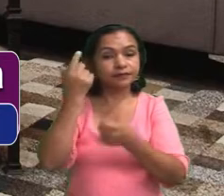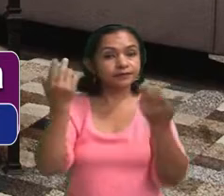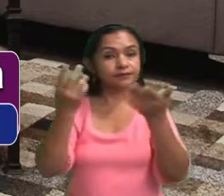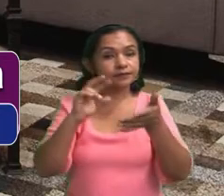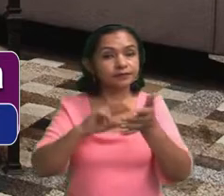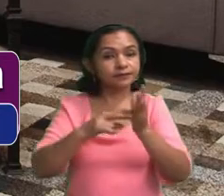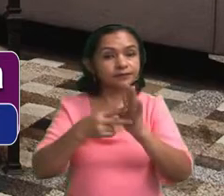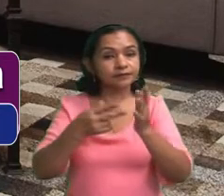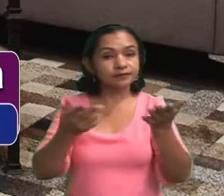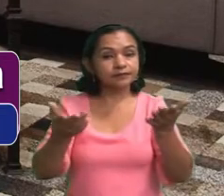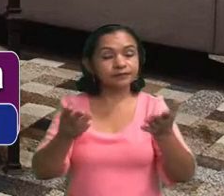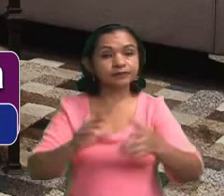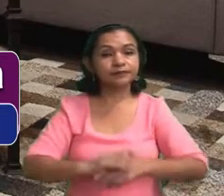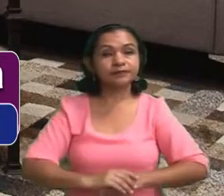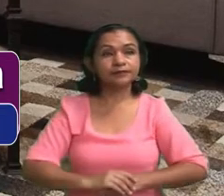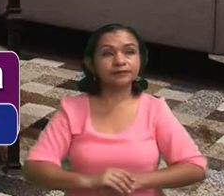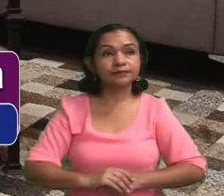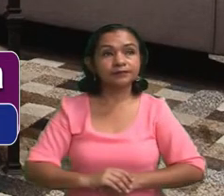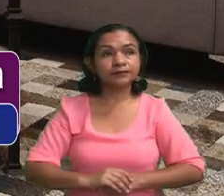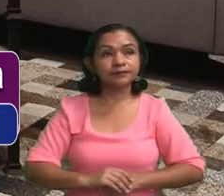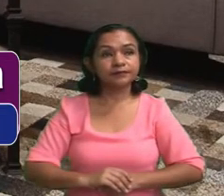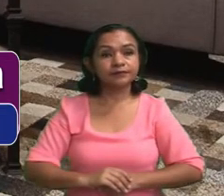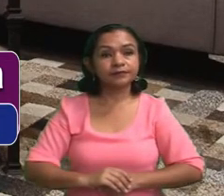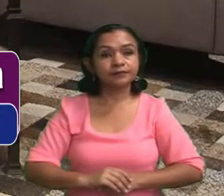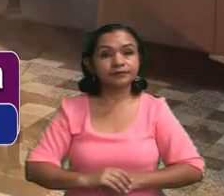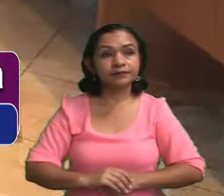este proceso. Adelante con el video.